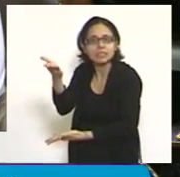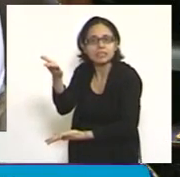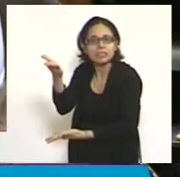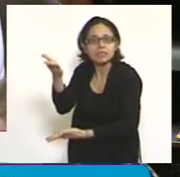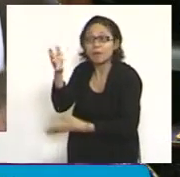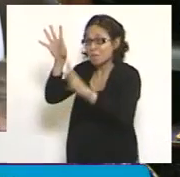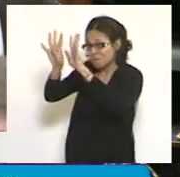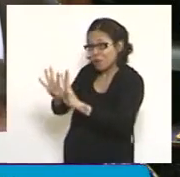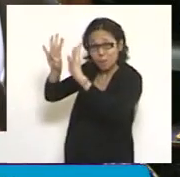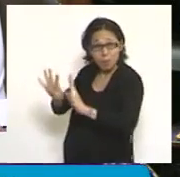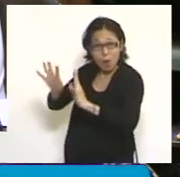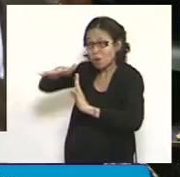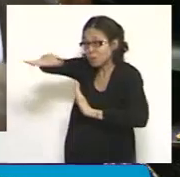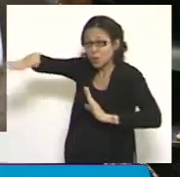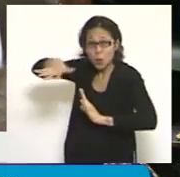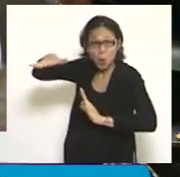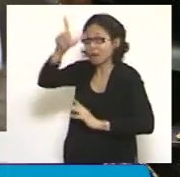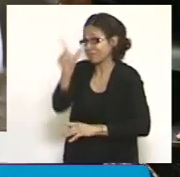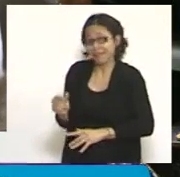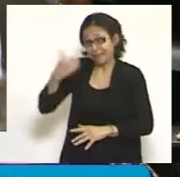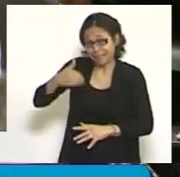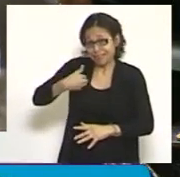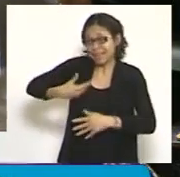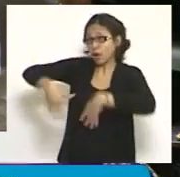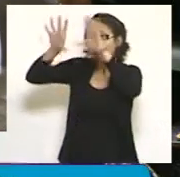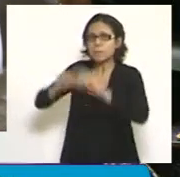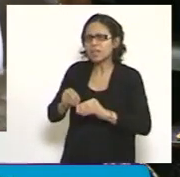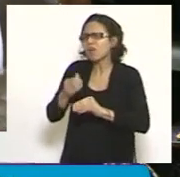mayoritariamente la población penal de nuestro país.